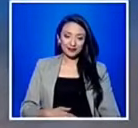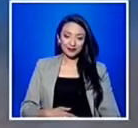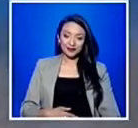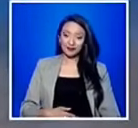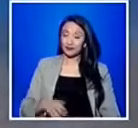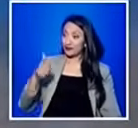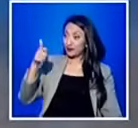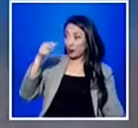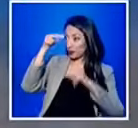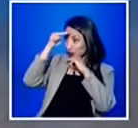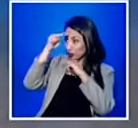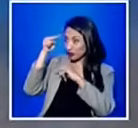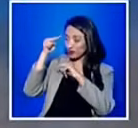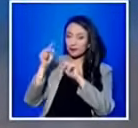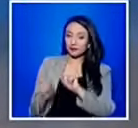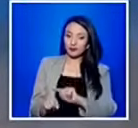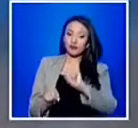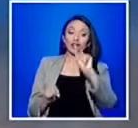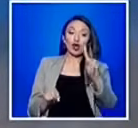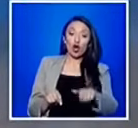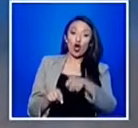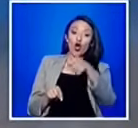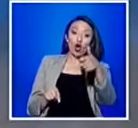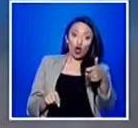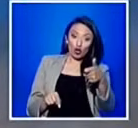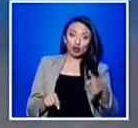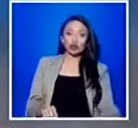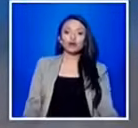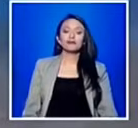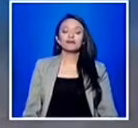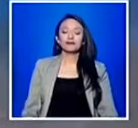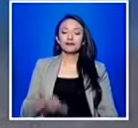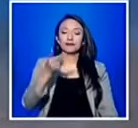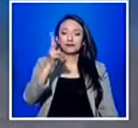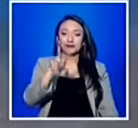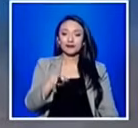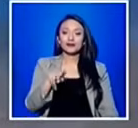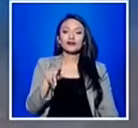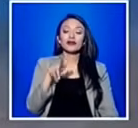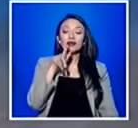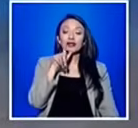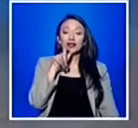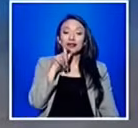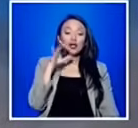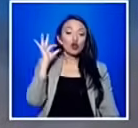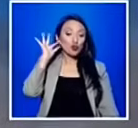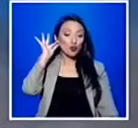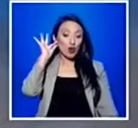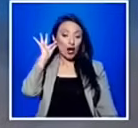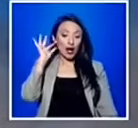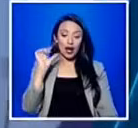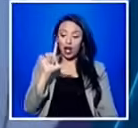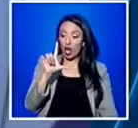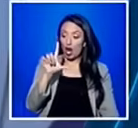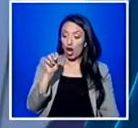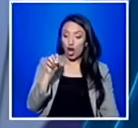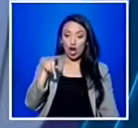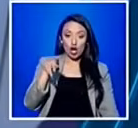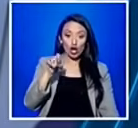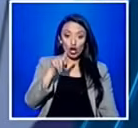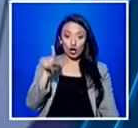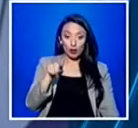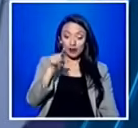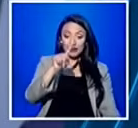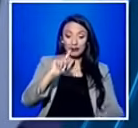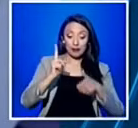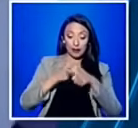Más buenas noticias porque Ecuador tiene una nueva medalla paralímpica. La tricolor Stephanie López hace historia en su